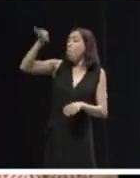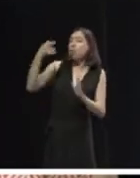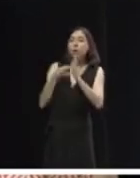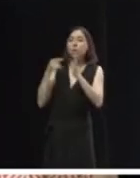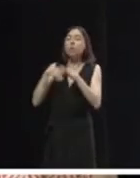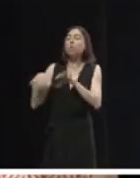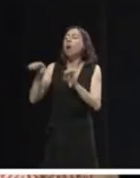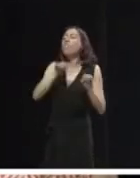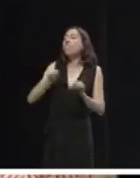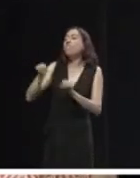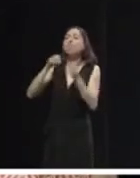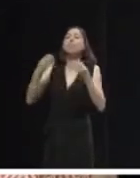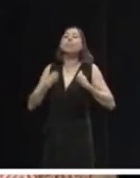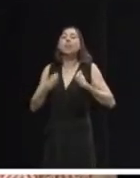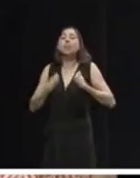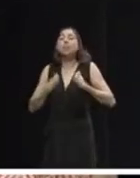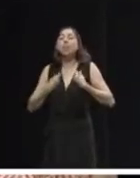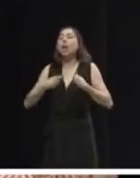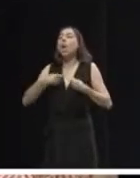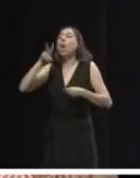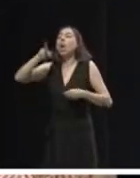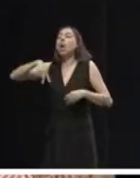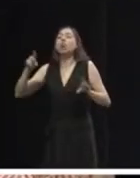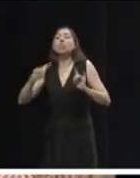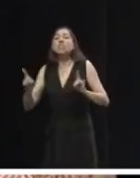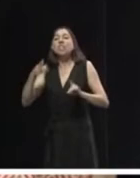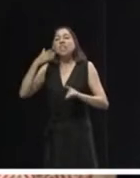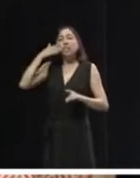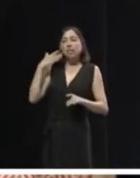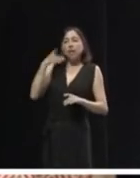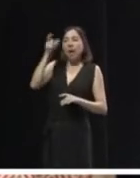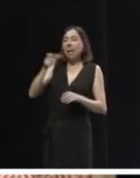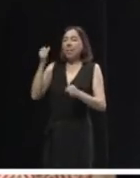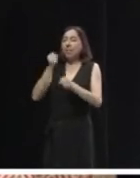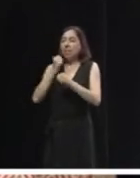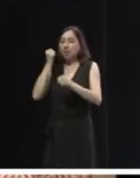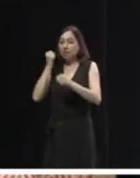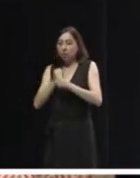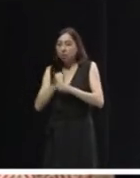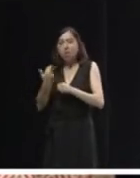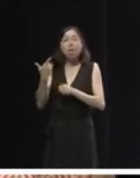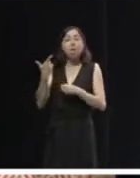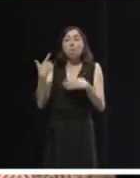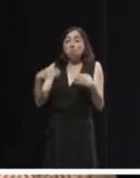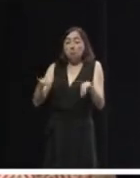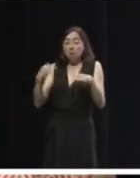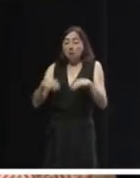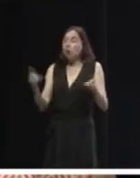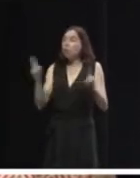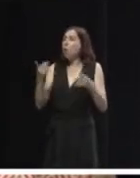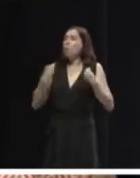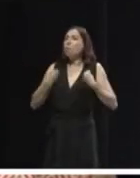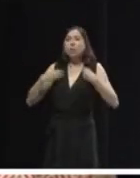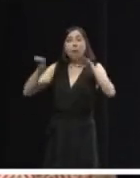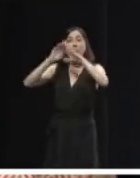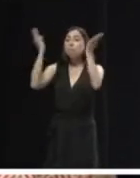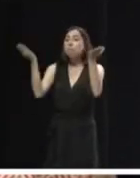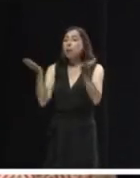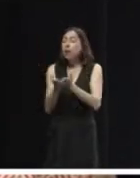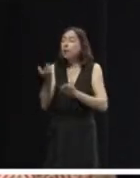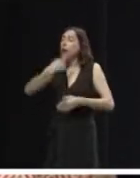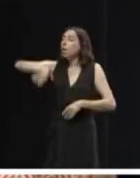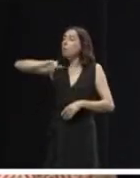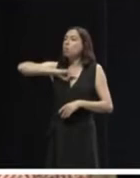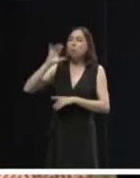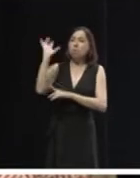defiende la vida. No solo la vida y la dignidad de los trabajadores y las clases populares, defiende la vida de todo el planeta, de nuestro ecosistema,